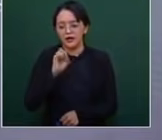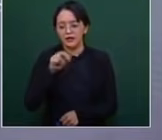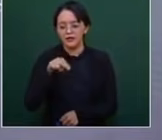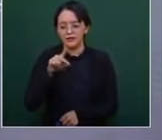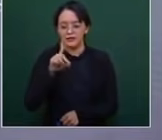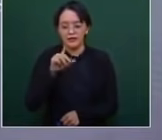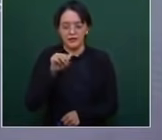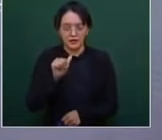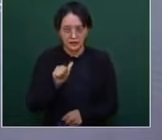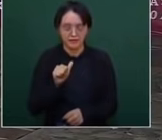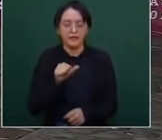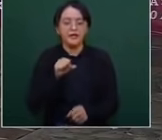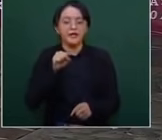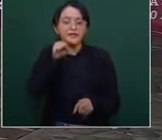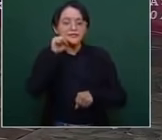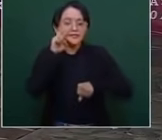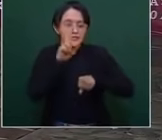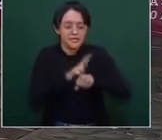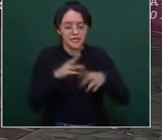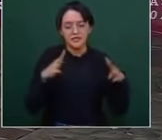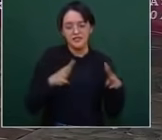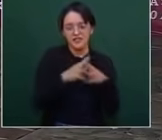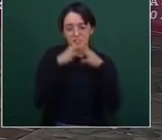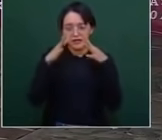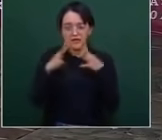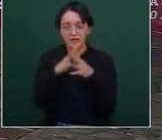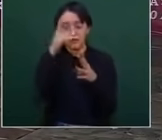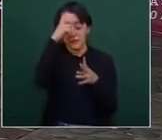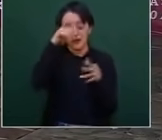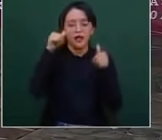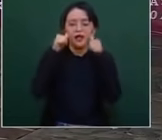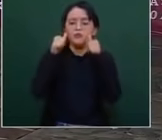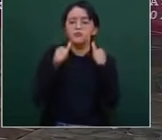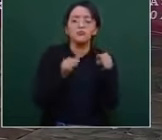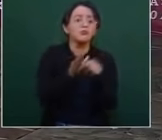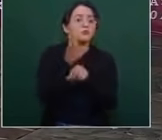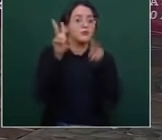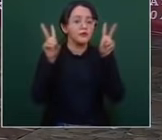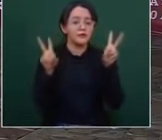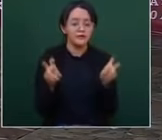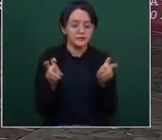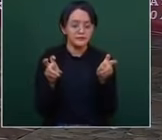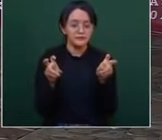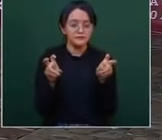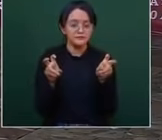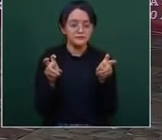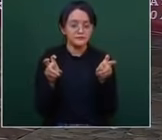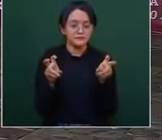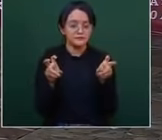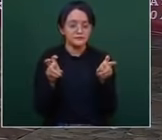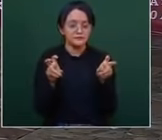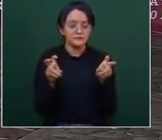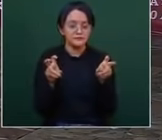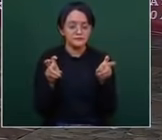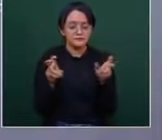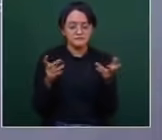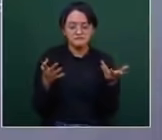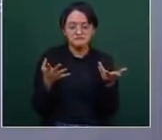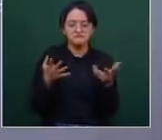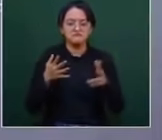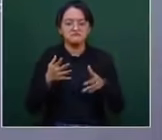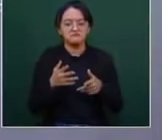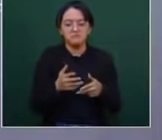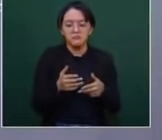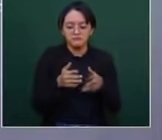la Secretaría de Guerra para atender asuntos pertenecientes a las armas de mar